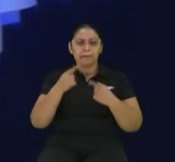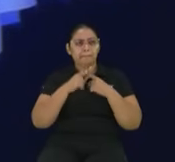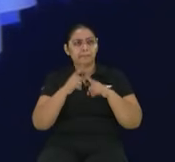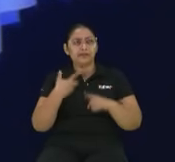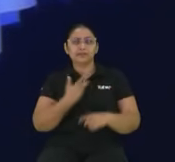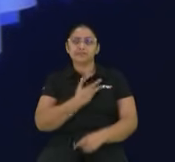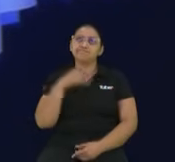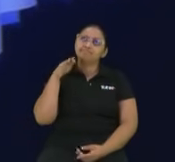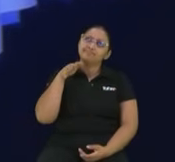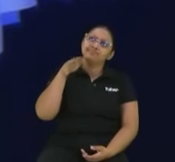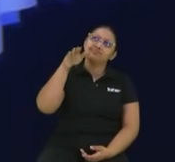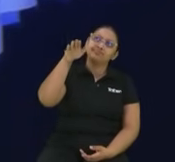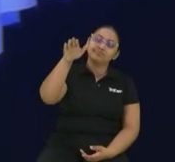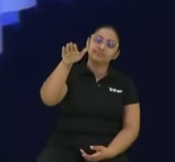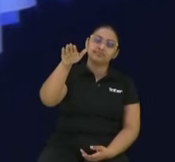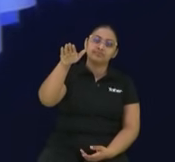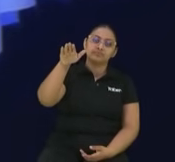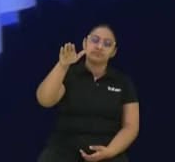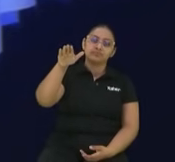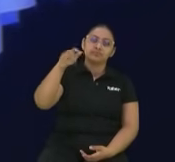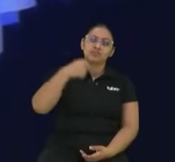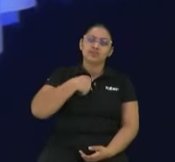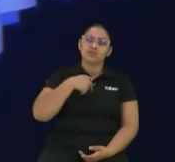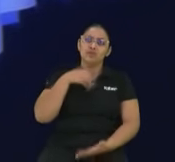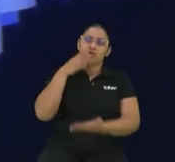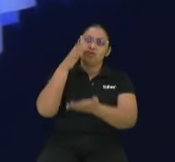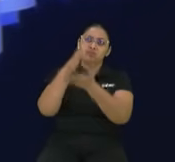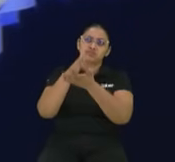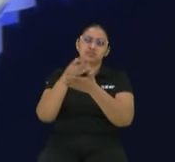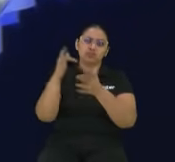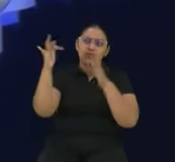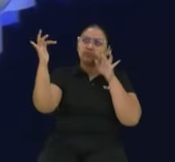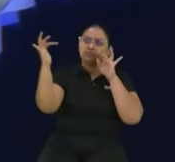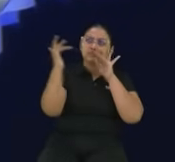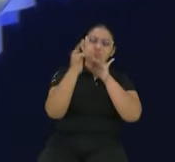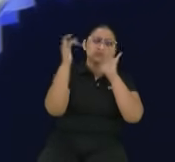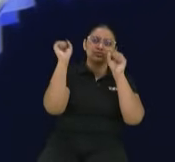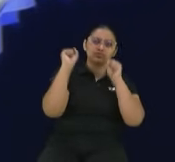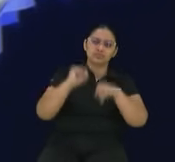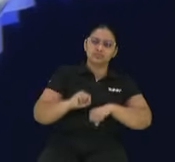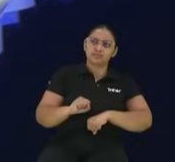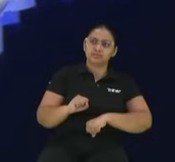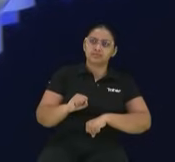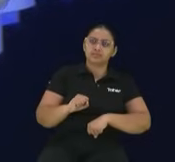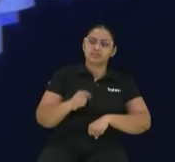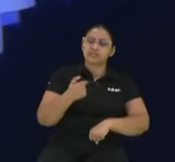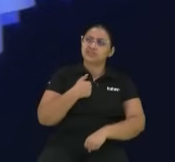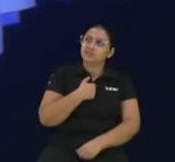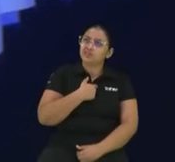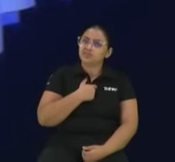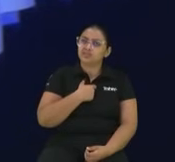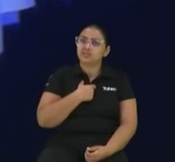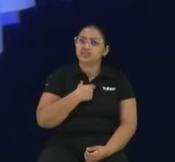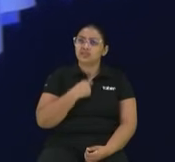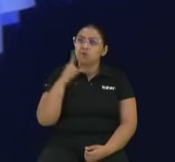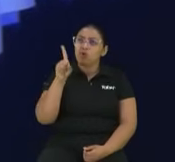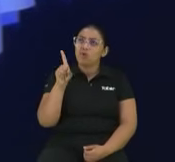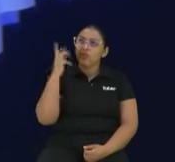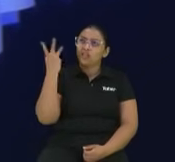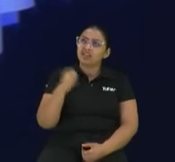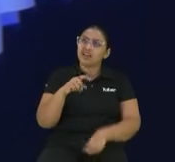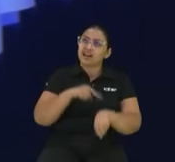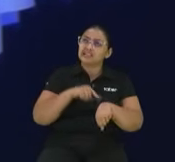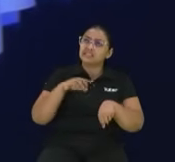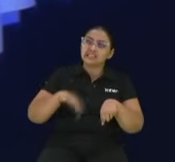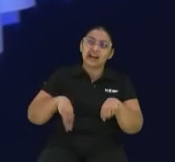llegué al lugar y por cosas de la vida no pude hacer la conexión Ay dije señor no solo llegar un día tarde al trabajo un día